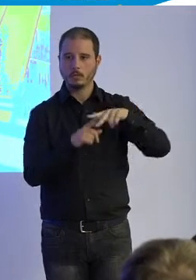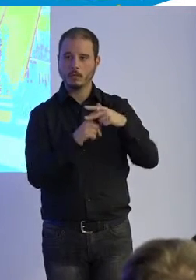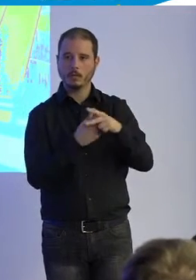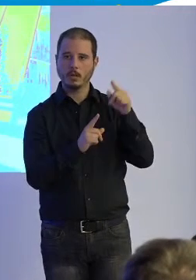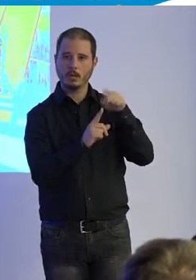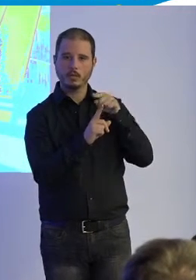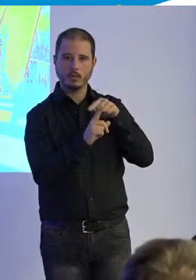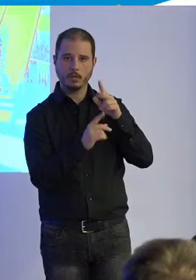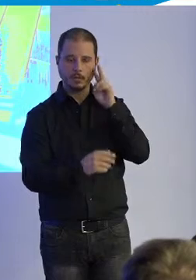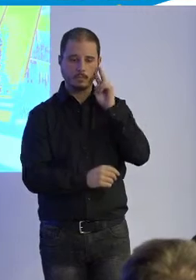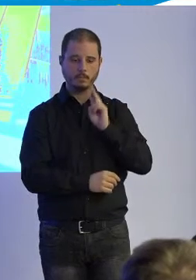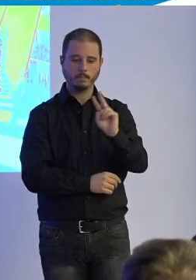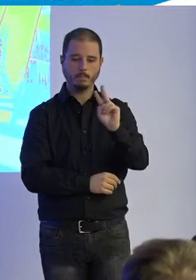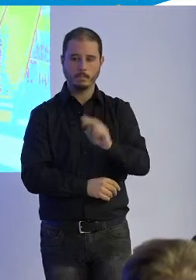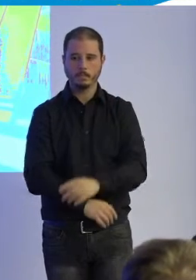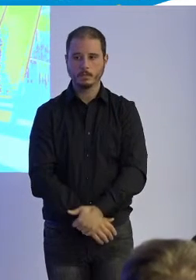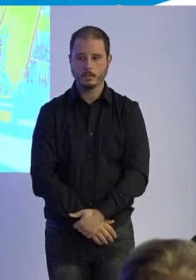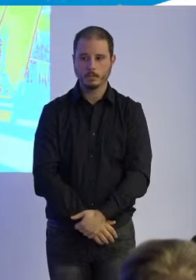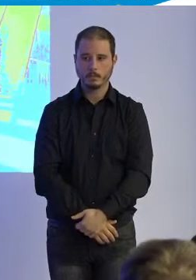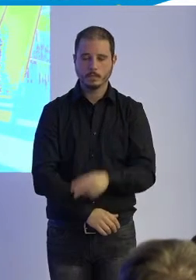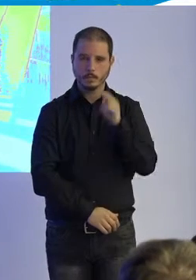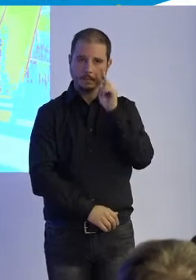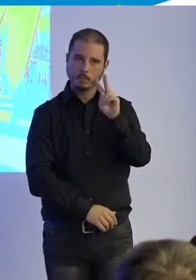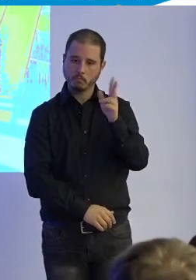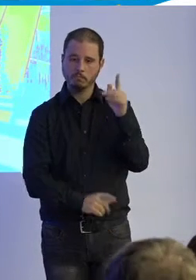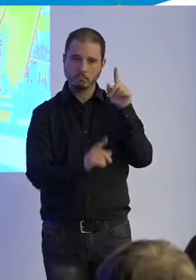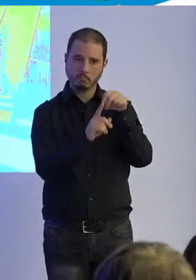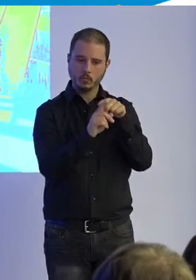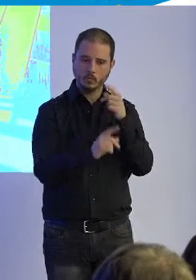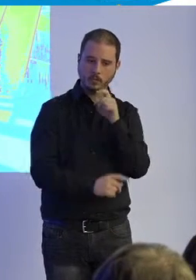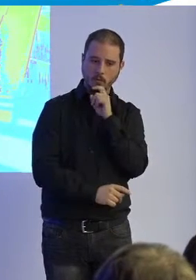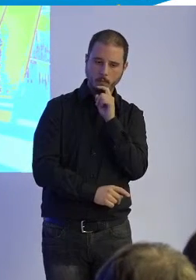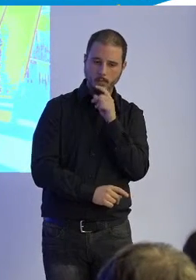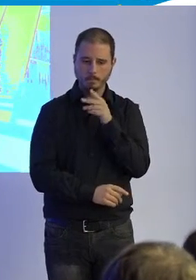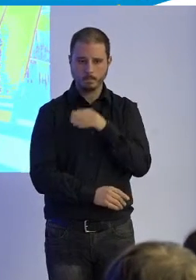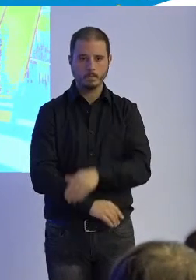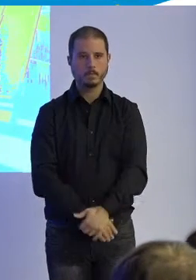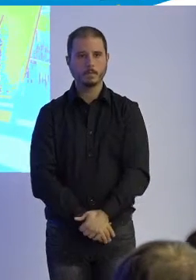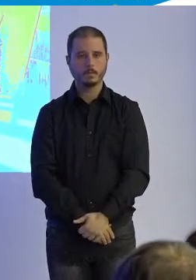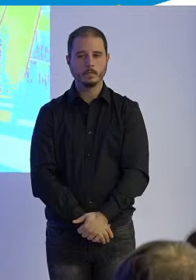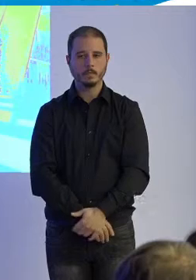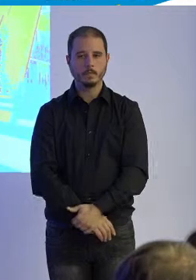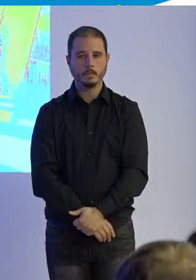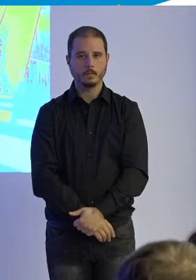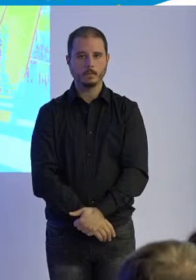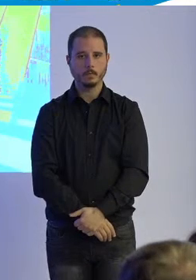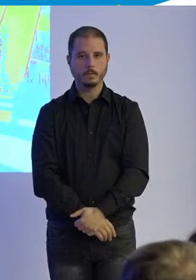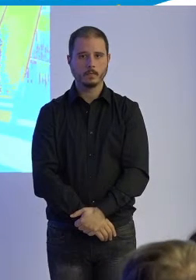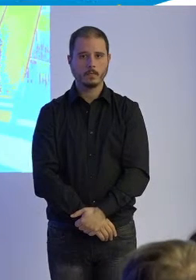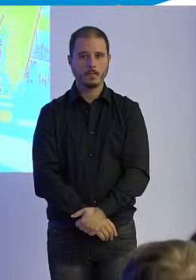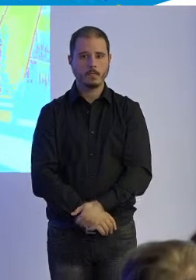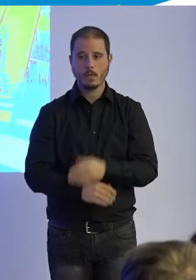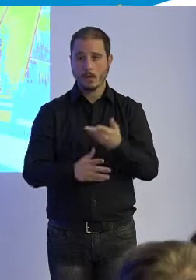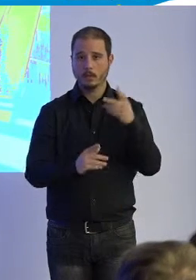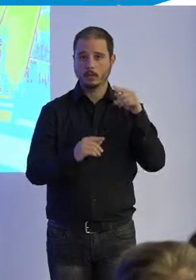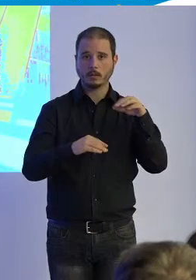observarlo cómo utiliza las herramientas, algo que también comentaban en la sala de antes, ¿vale? Con lo cual,